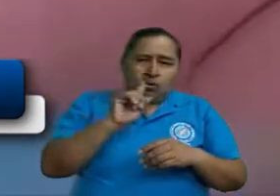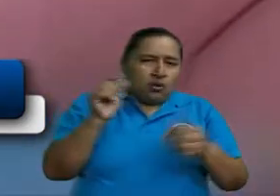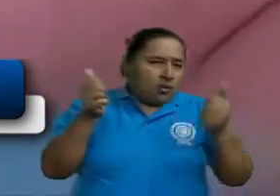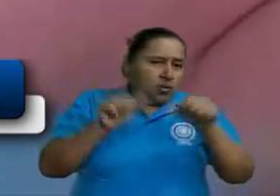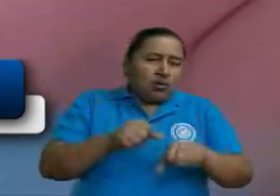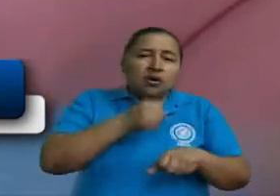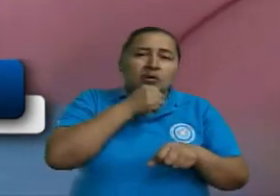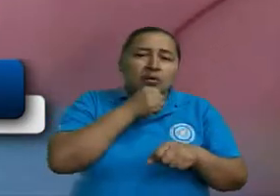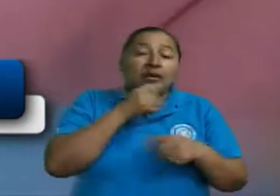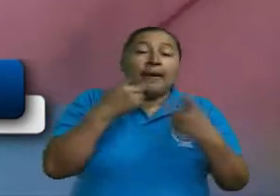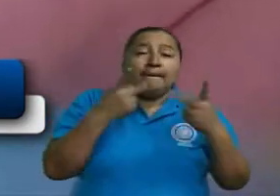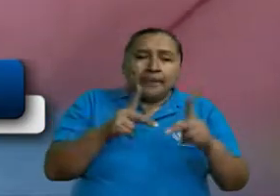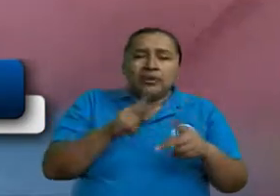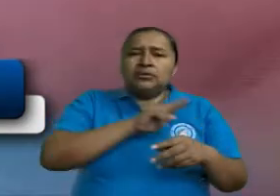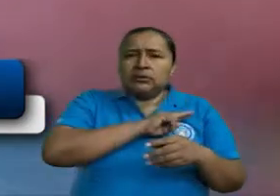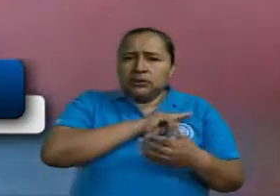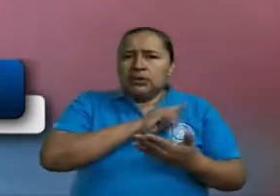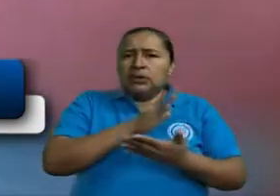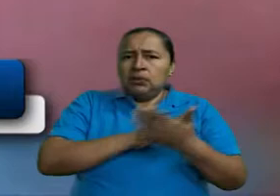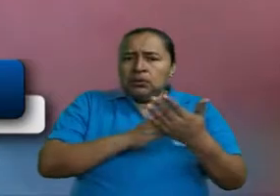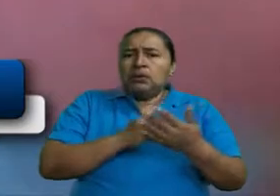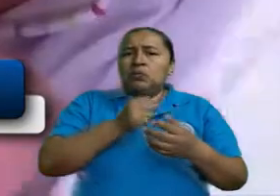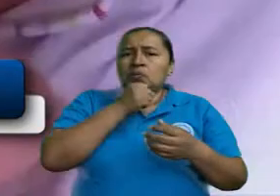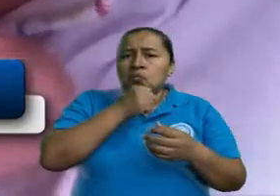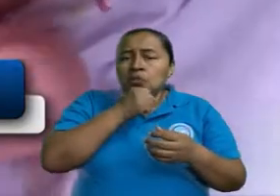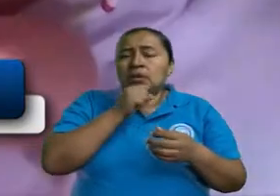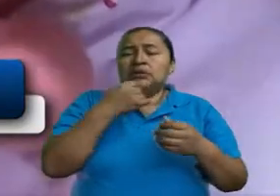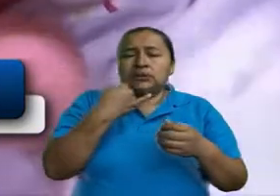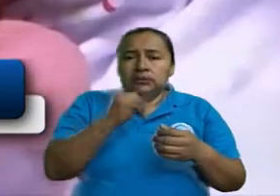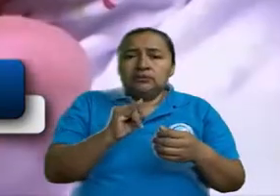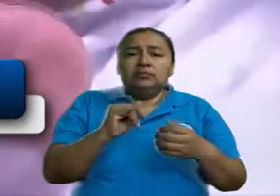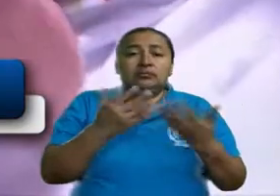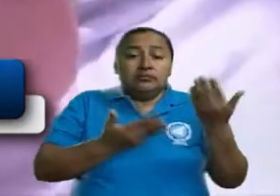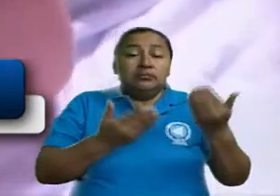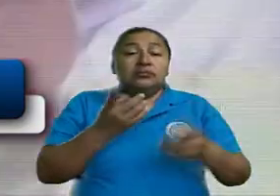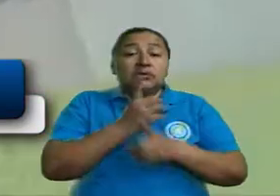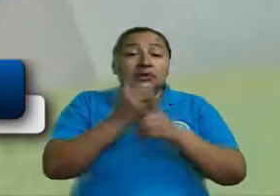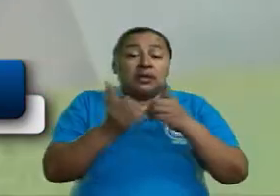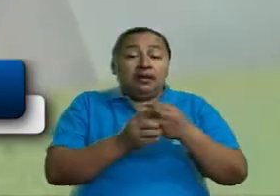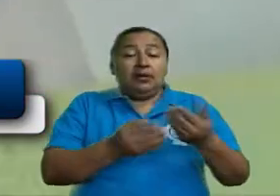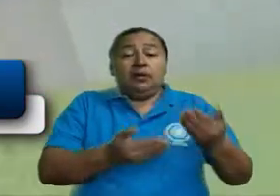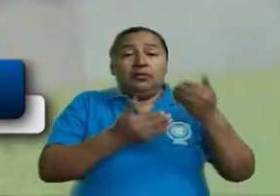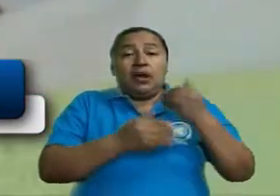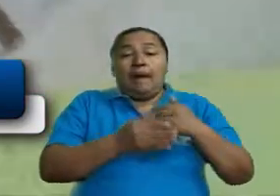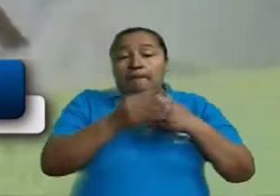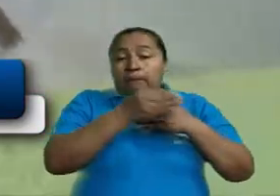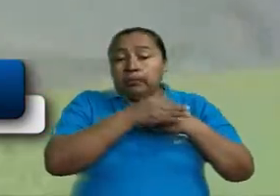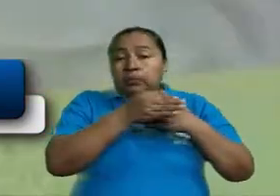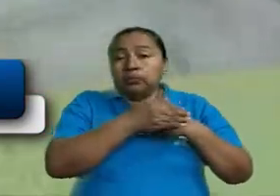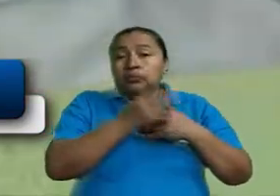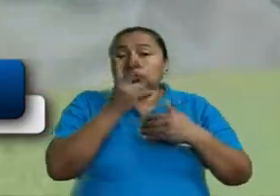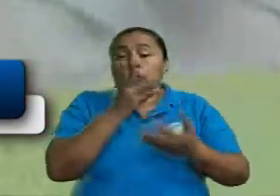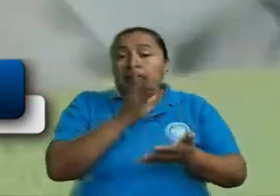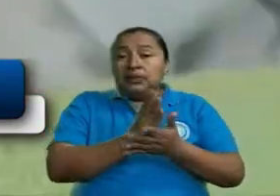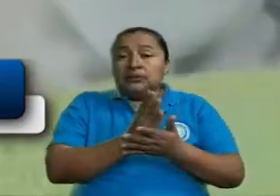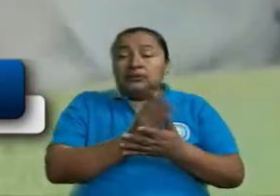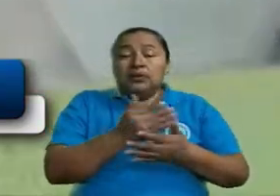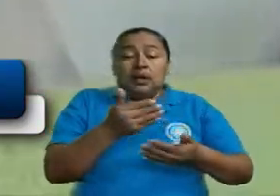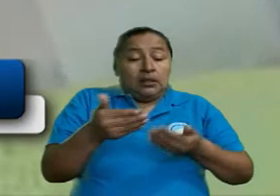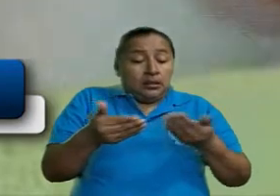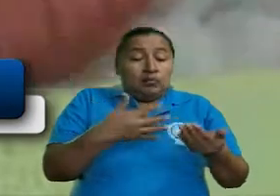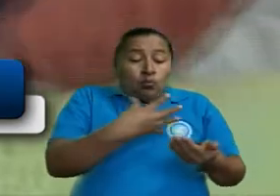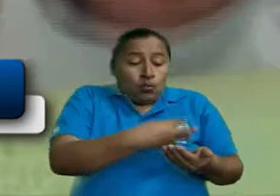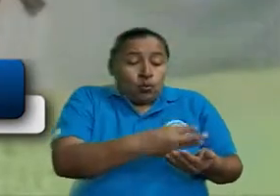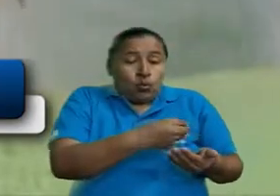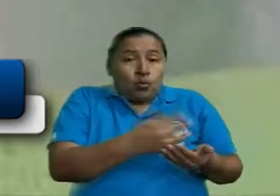verdad, no voy a mentir. Pero en este caso sí estoy de acuerdo porque se debe sacar en dos tiempos. Después de amamantar al bebé,